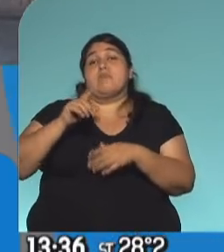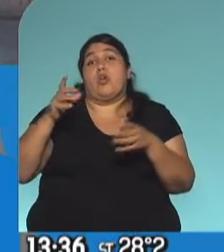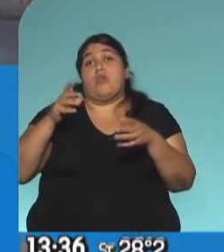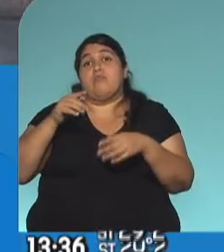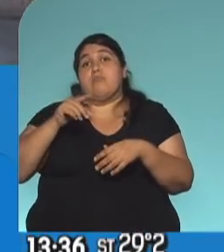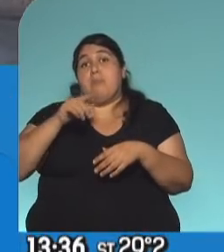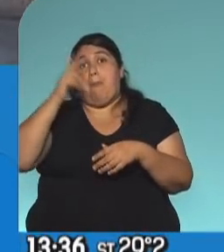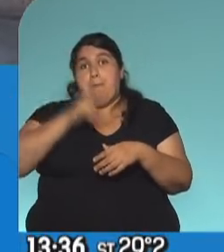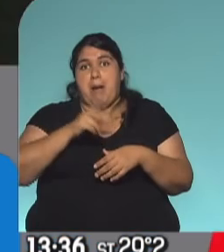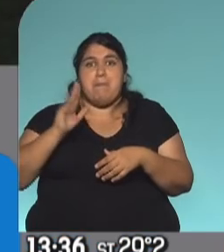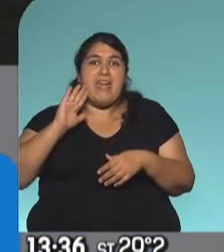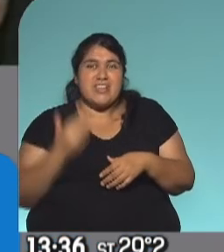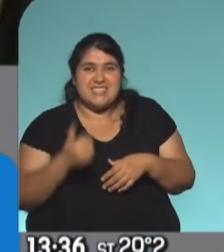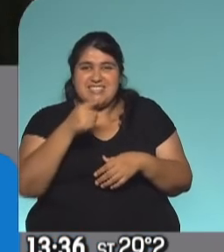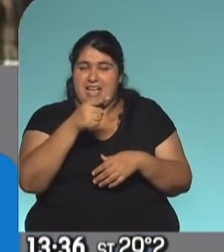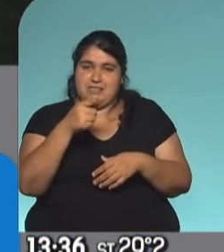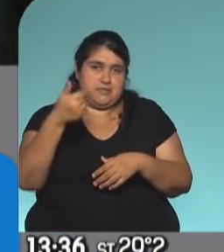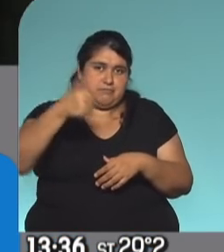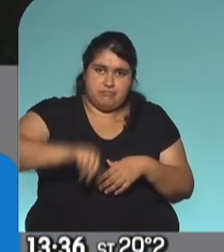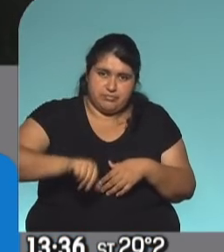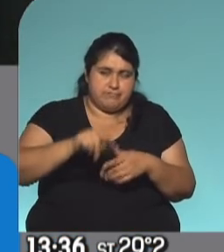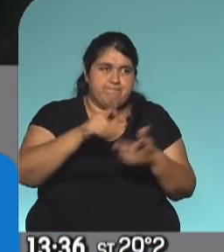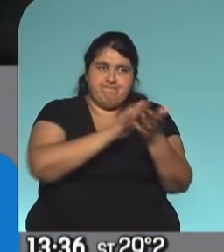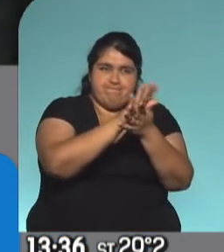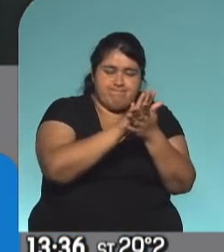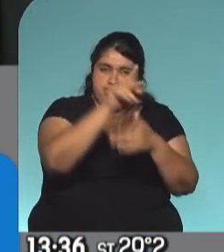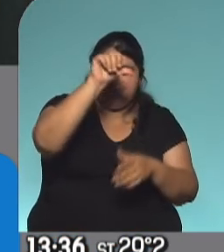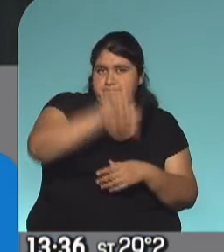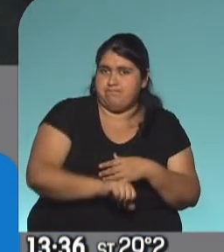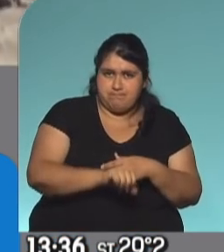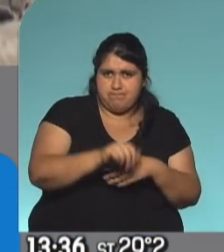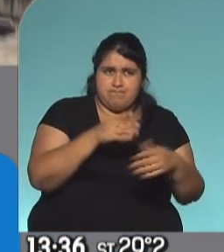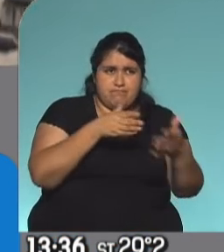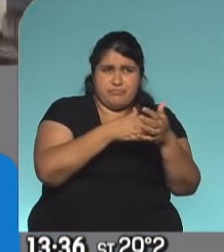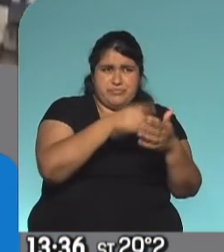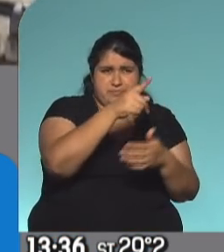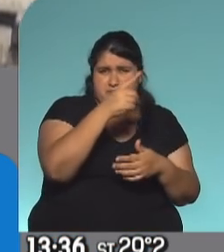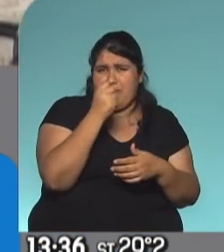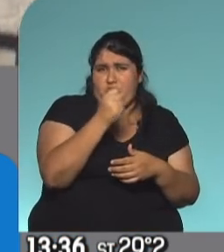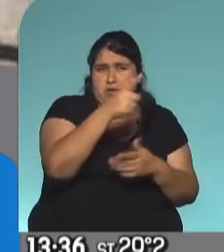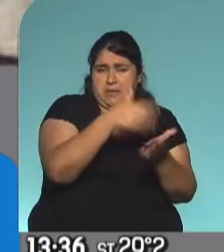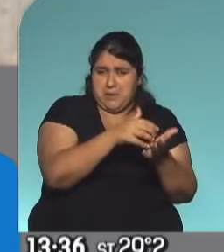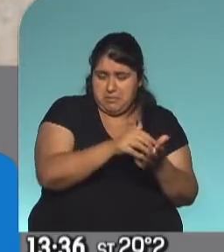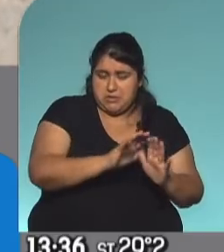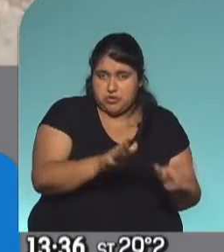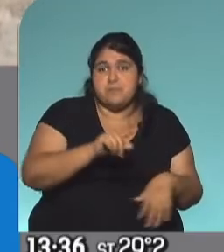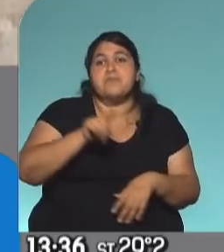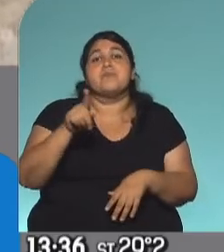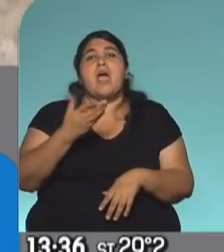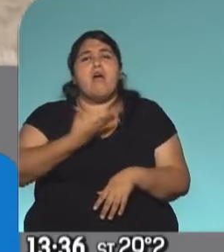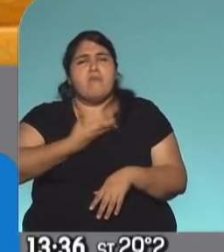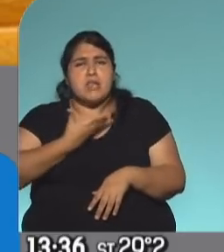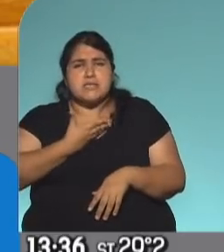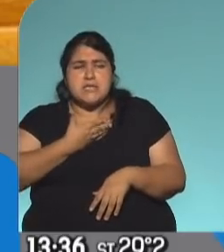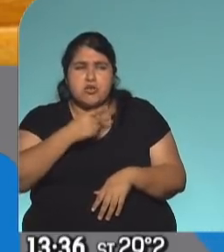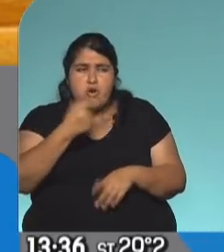que no se podía dialogar con el Islam porque era intrínsecamente irracional. Creo que Francisco ha comprendido